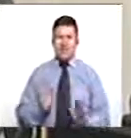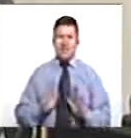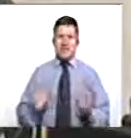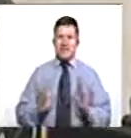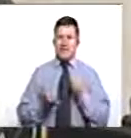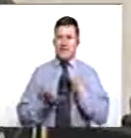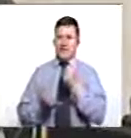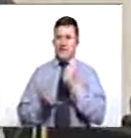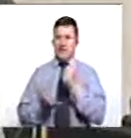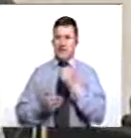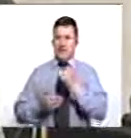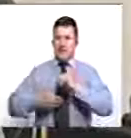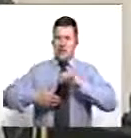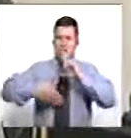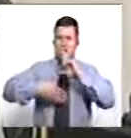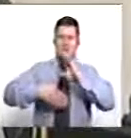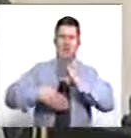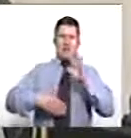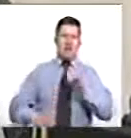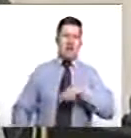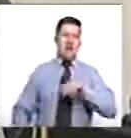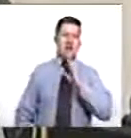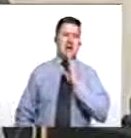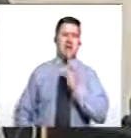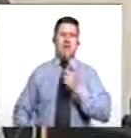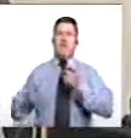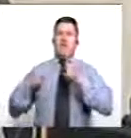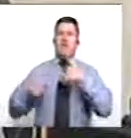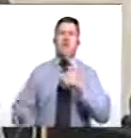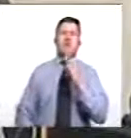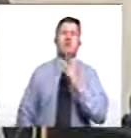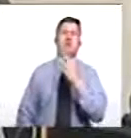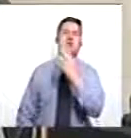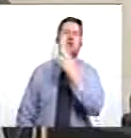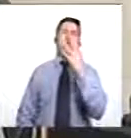sus inversiones en Latinoamérica, solamente la vende por